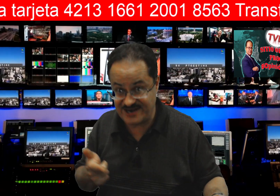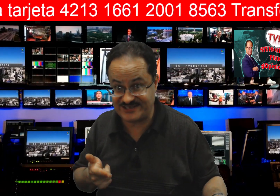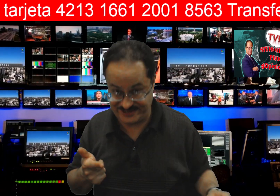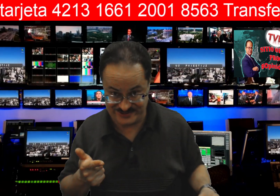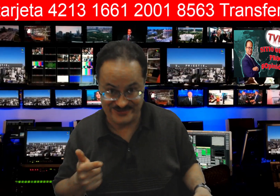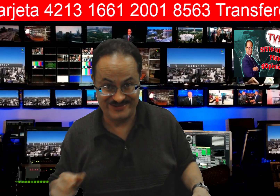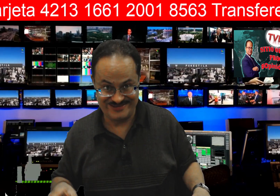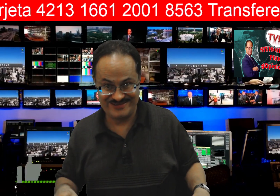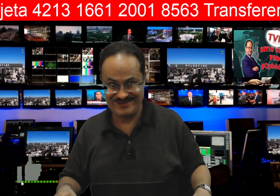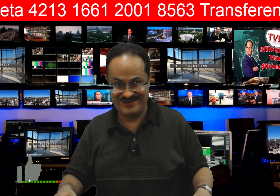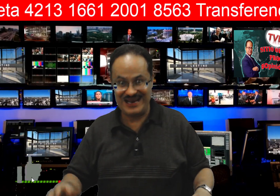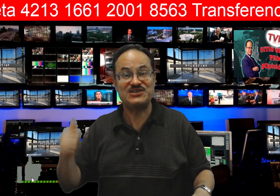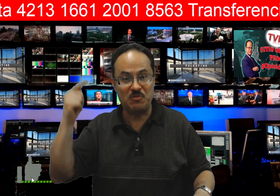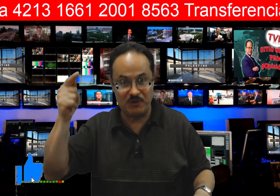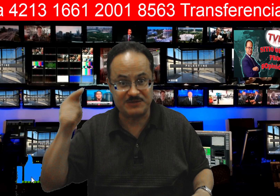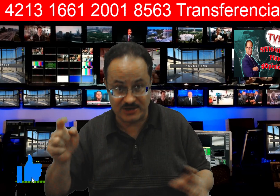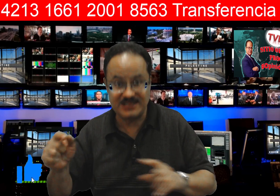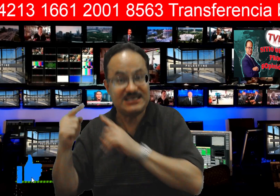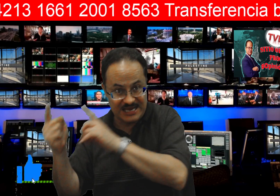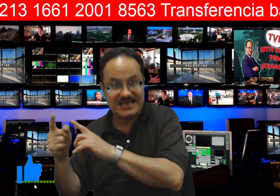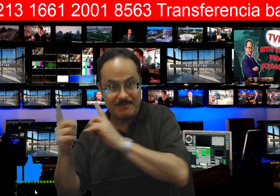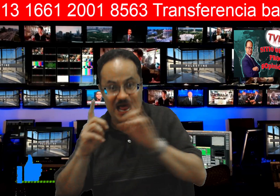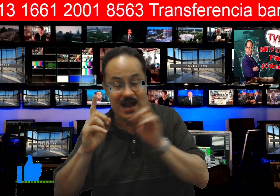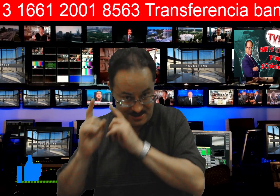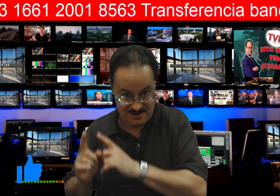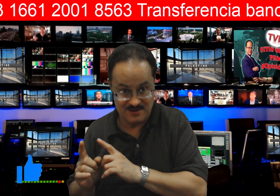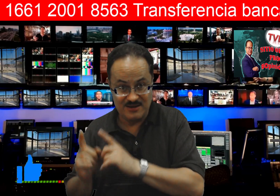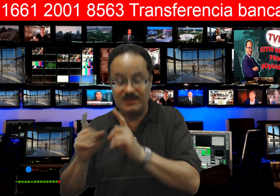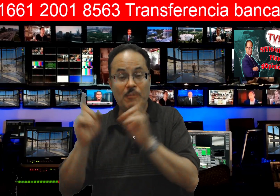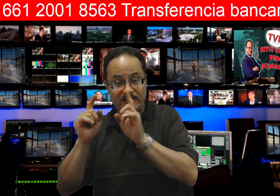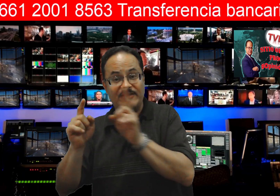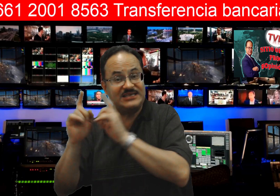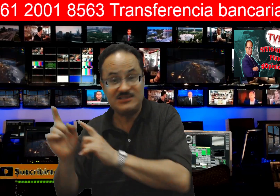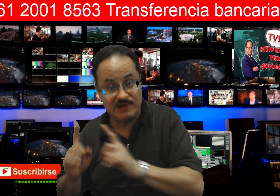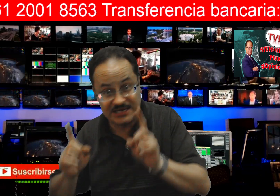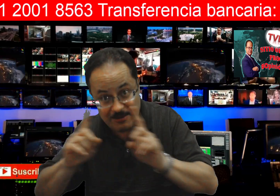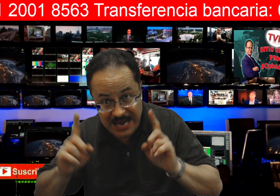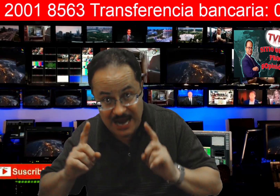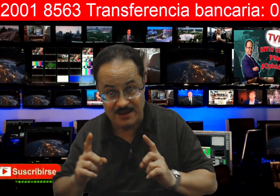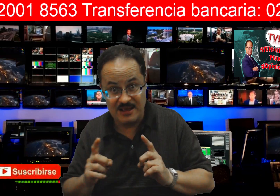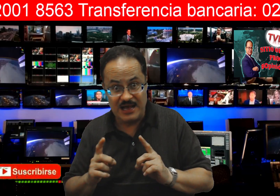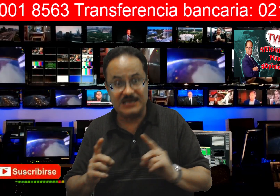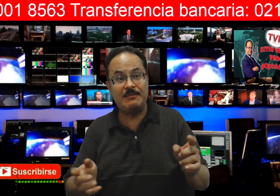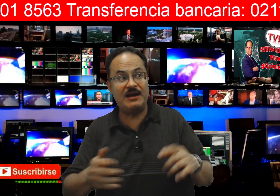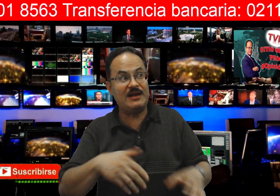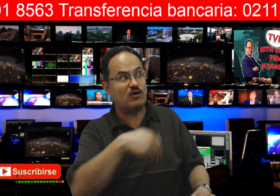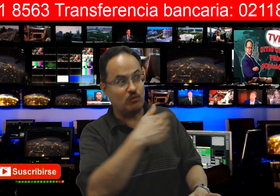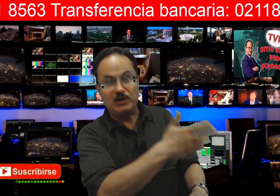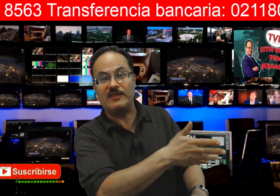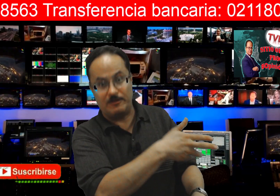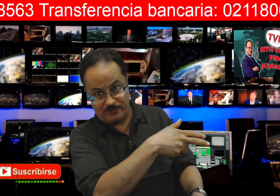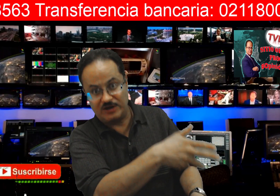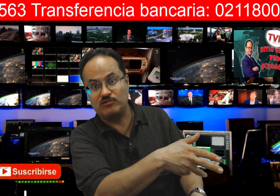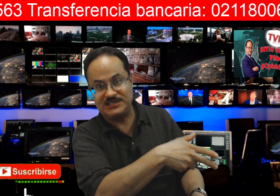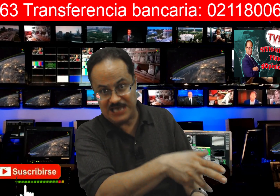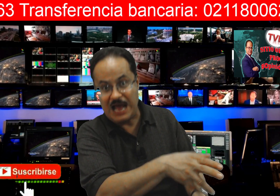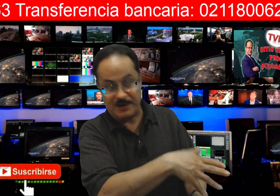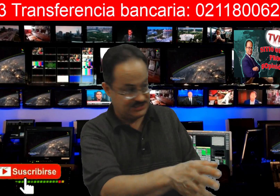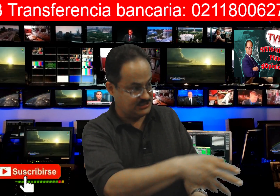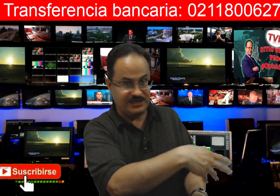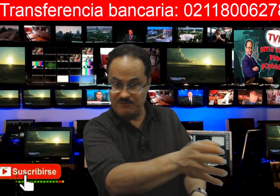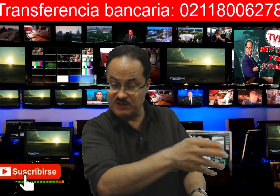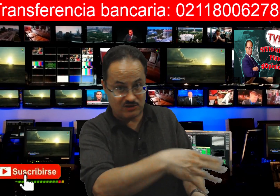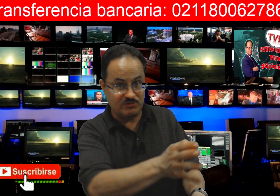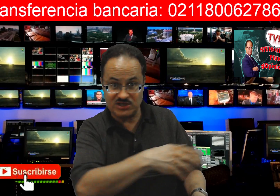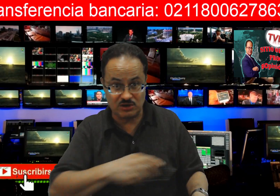del ejército las cúpulas porque de así hay que hablar digo Perdón de esas no hay que hablar hay que hablar de la cúpula del poder judicial para